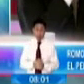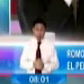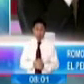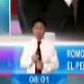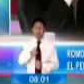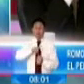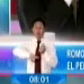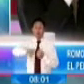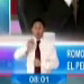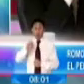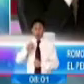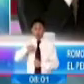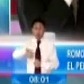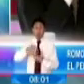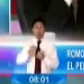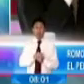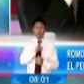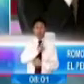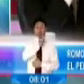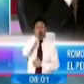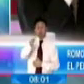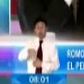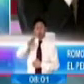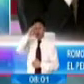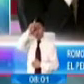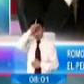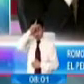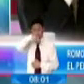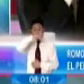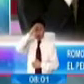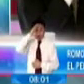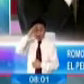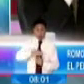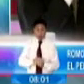al hermano que pretendía llegar hacia el Perú y que también la policía,